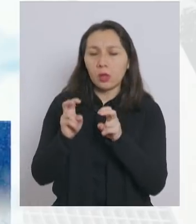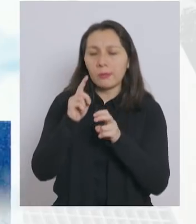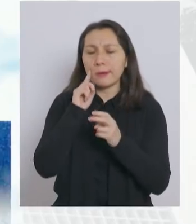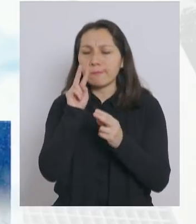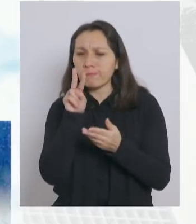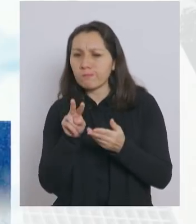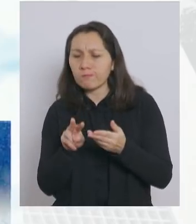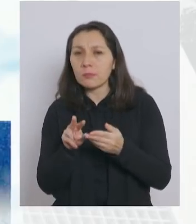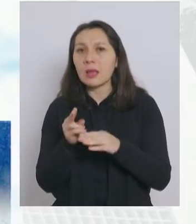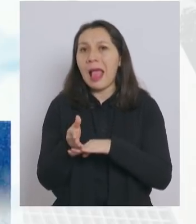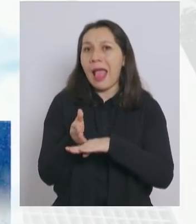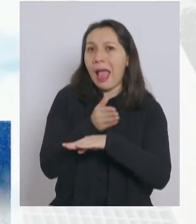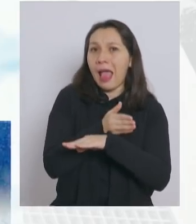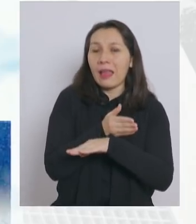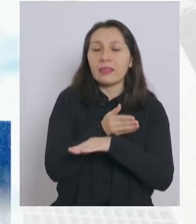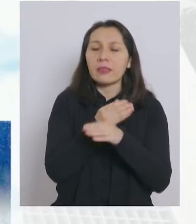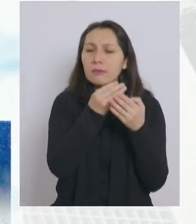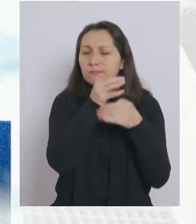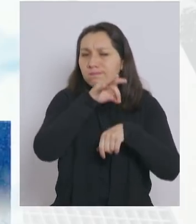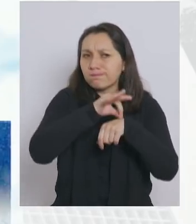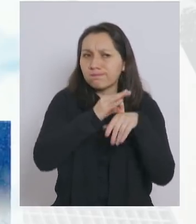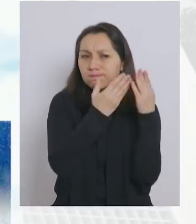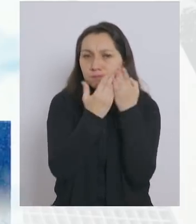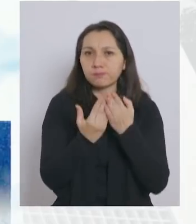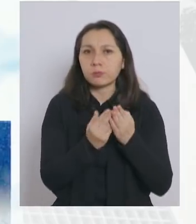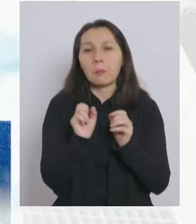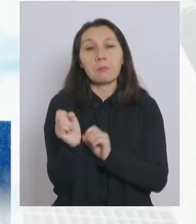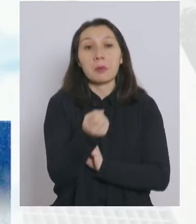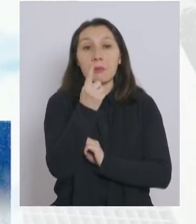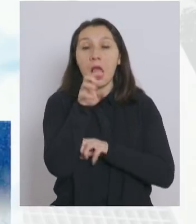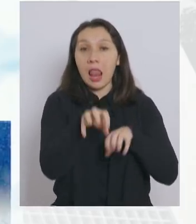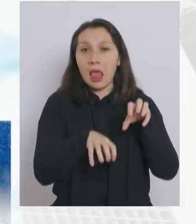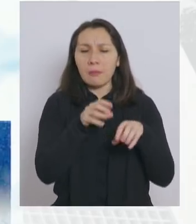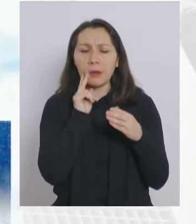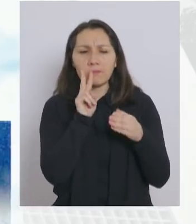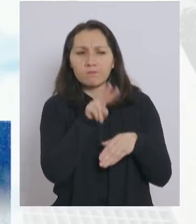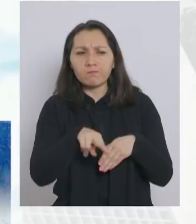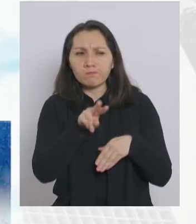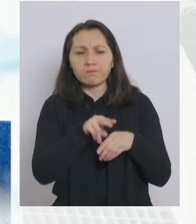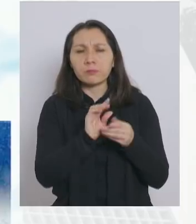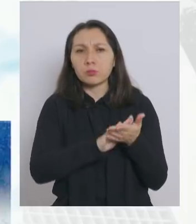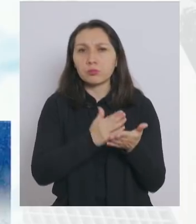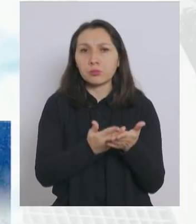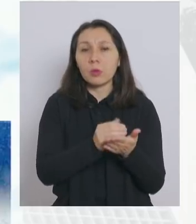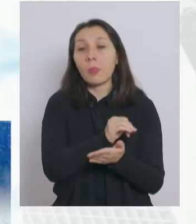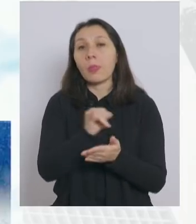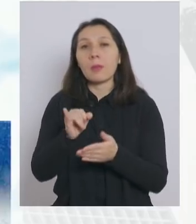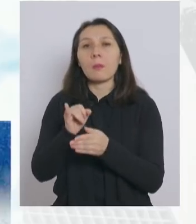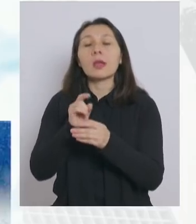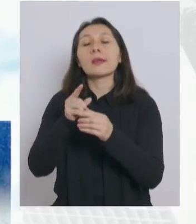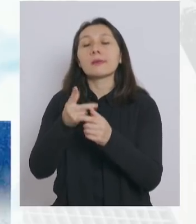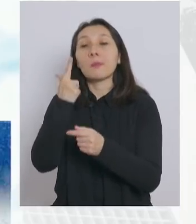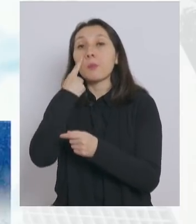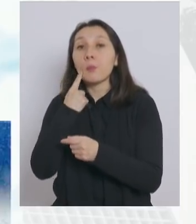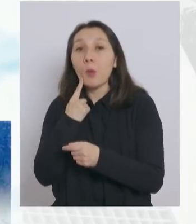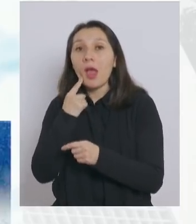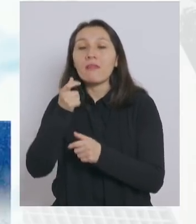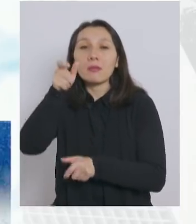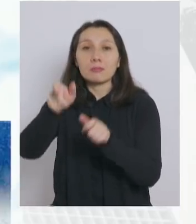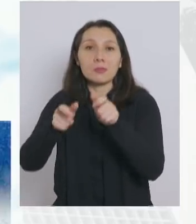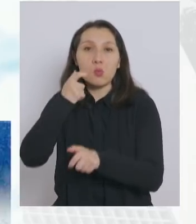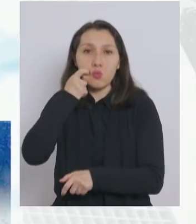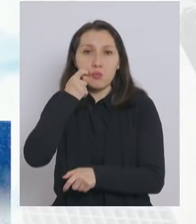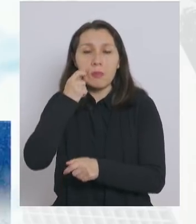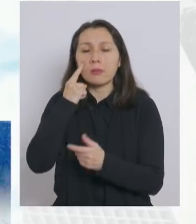antecedentes de estudios preclínicos, siempre primero en animales, luego los estudios clínicos que se hacen en humanos,